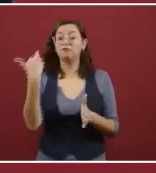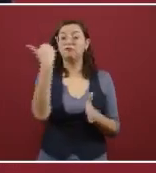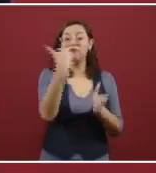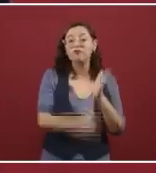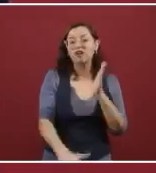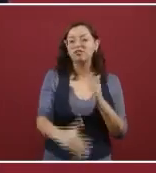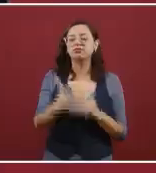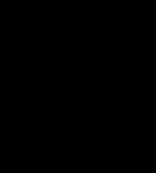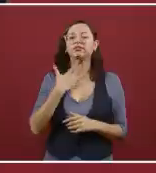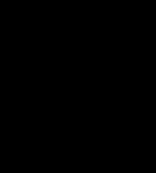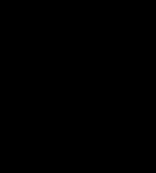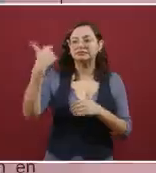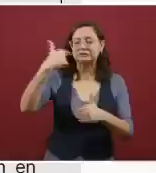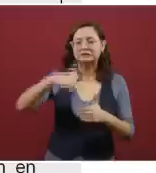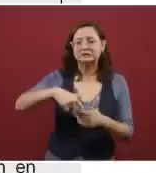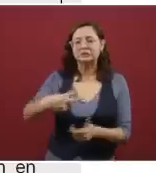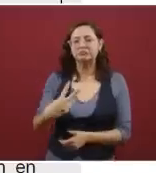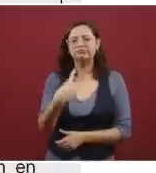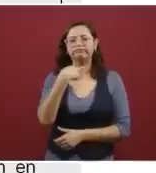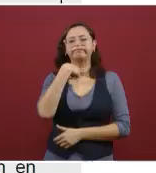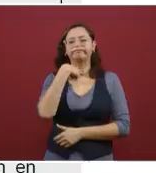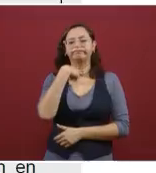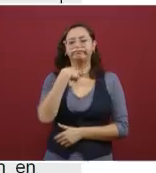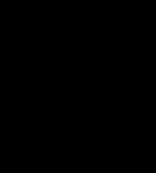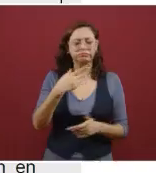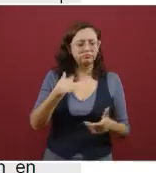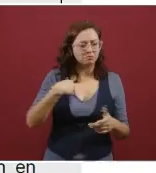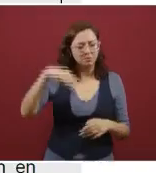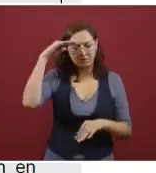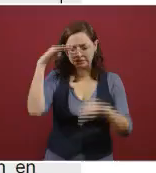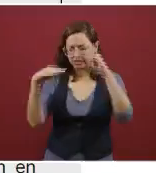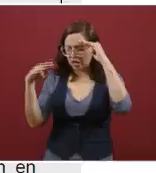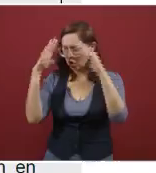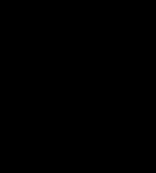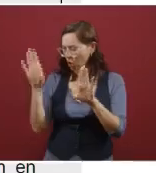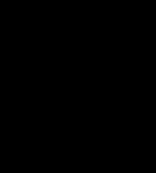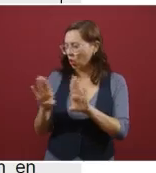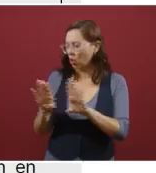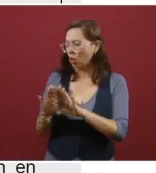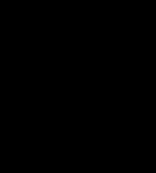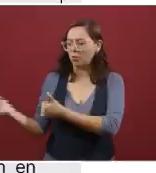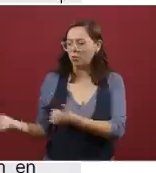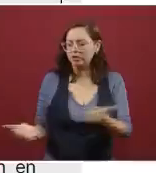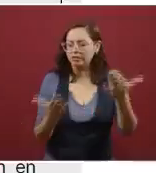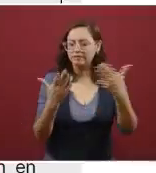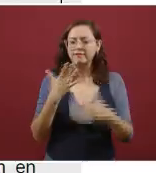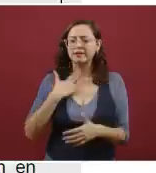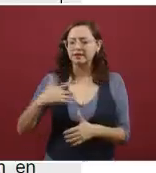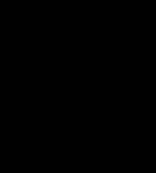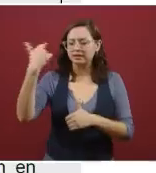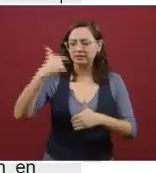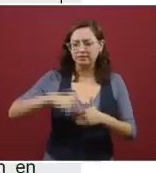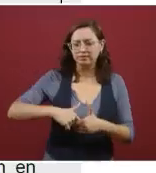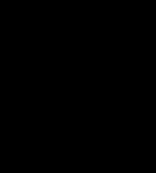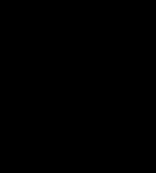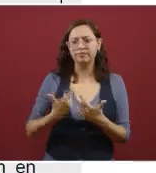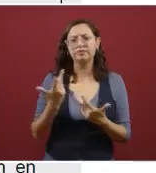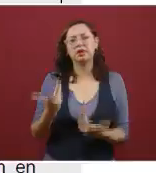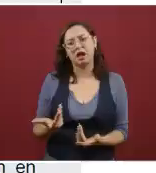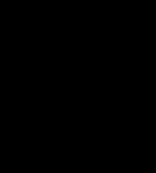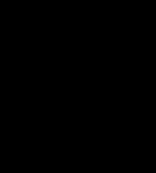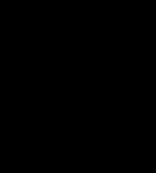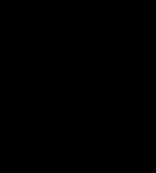ver alternativas para el transporte de la gasolina. Uno de ellos fue incrementar el combustible por